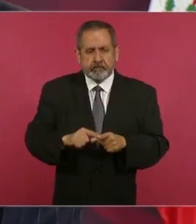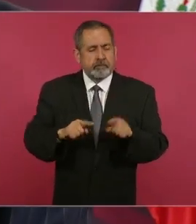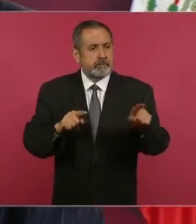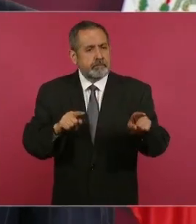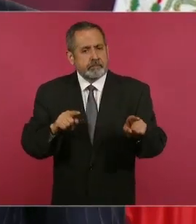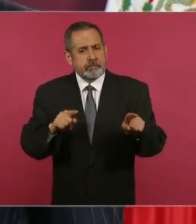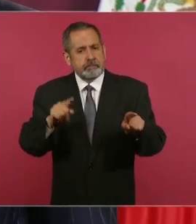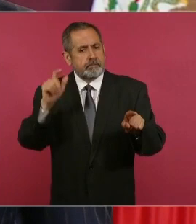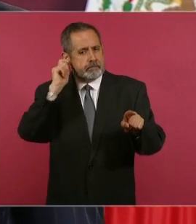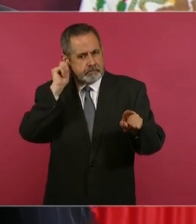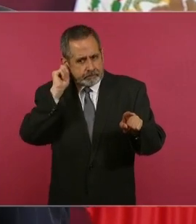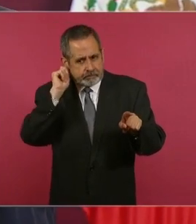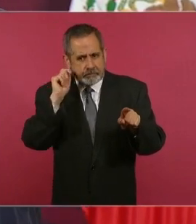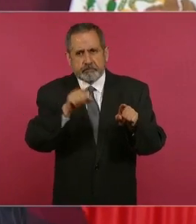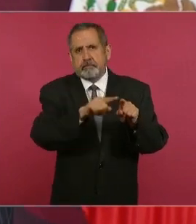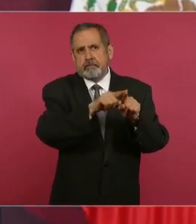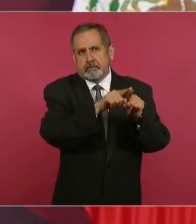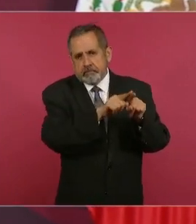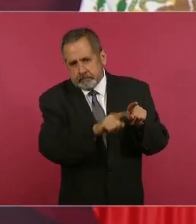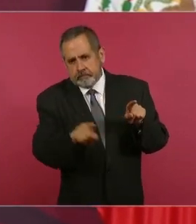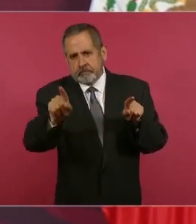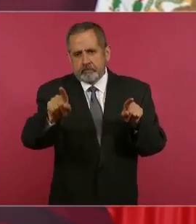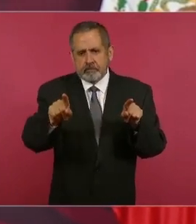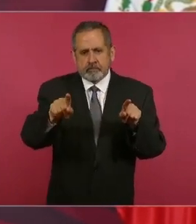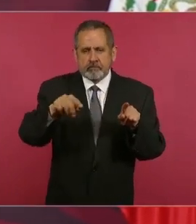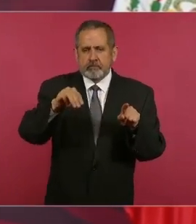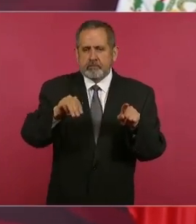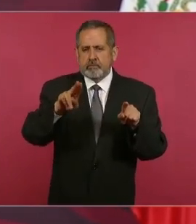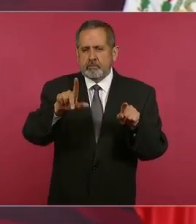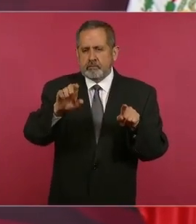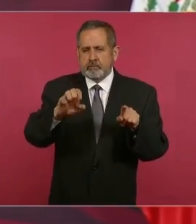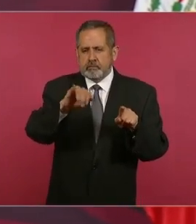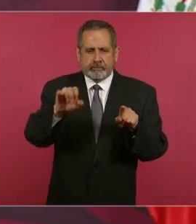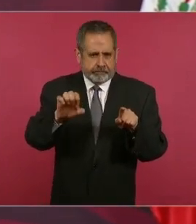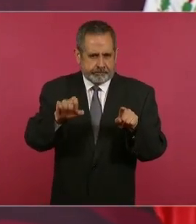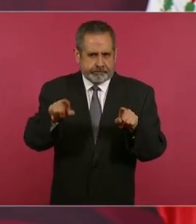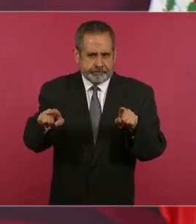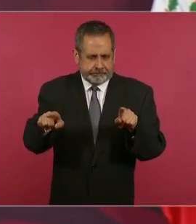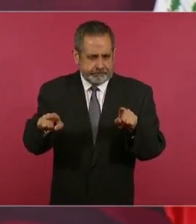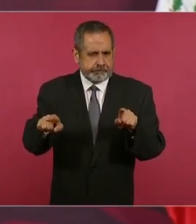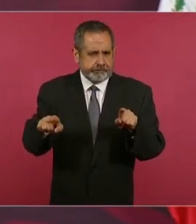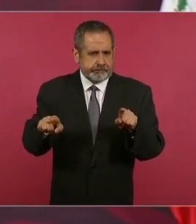y de La Paz vamos a Mulegé.